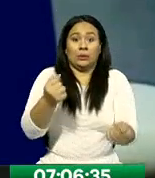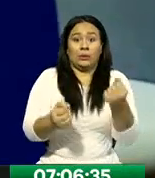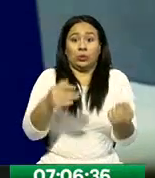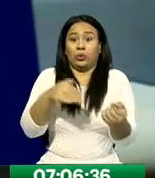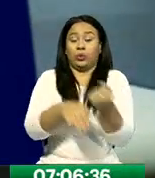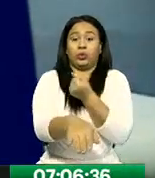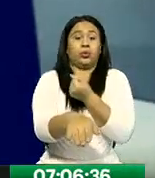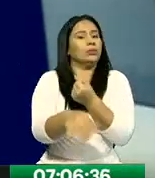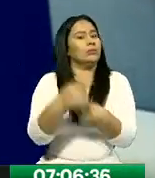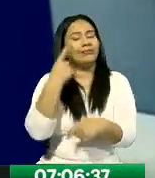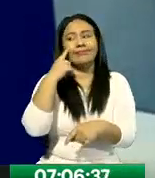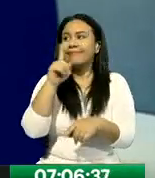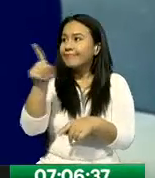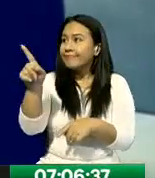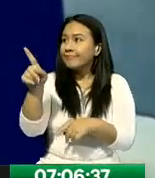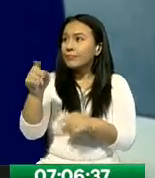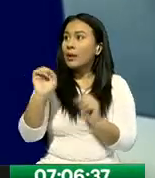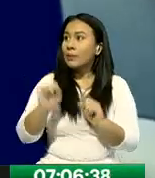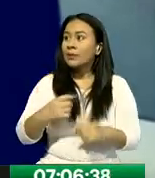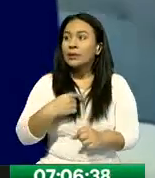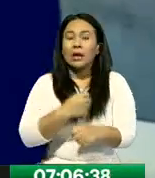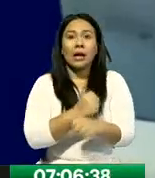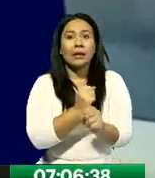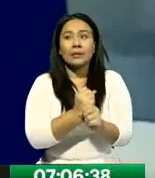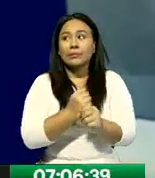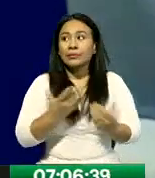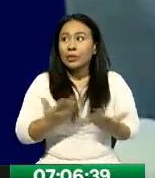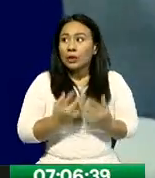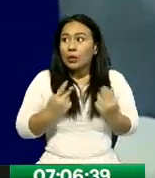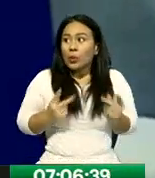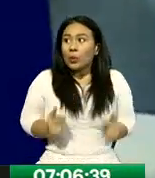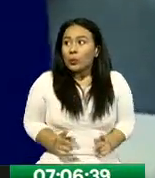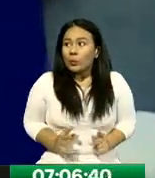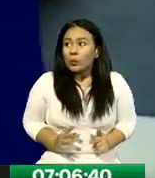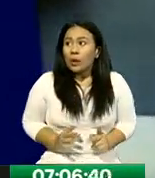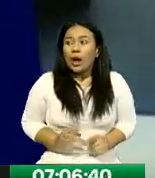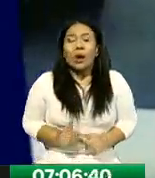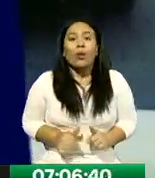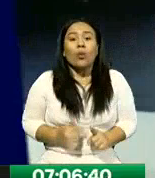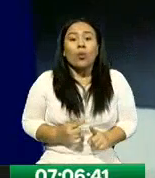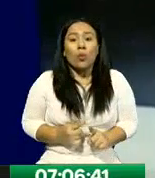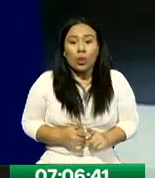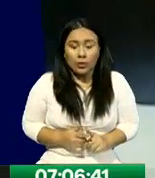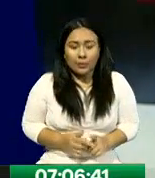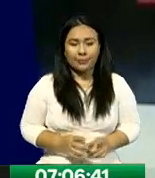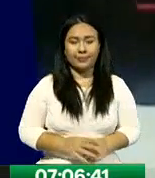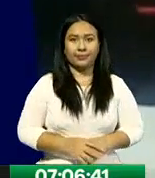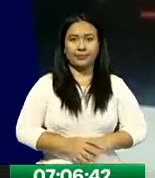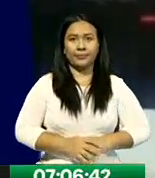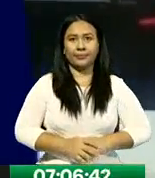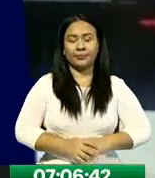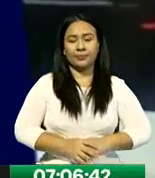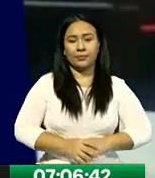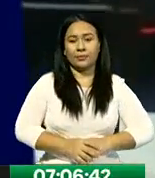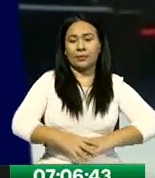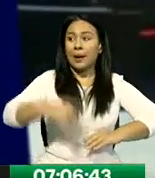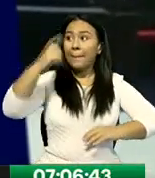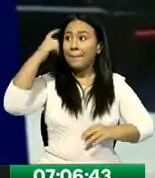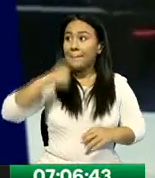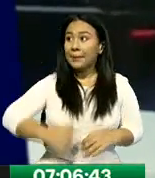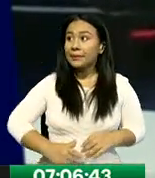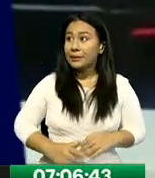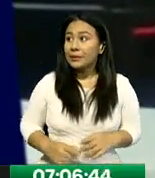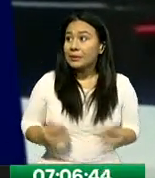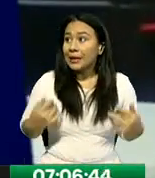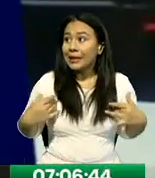vehículo, ¿verdad? Y lo que hizo fue pues ponerse a buen recaudo mientras el sujeto